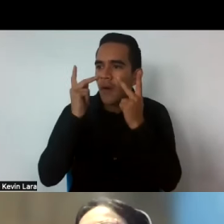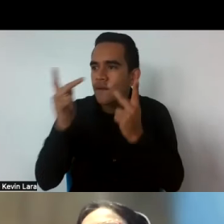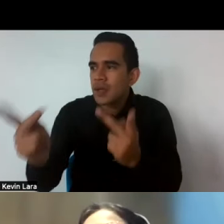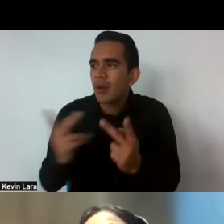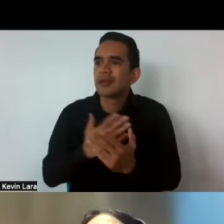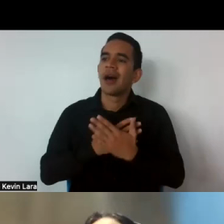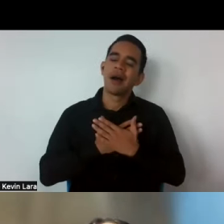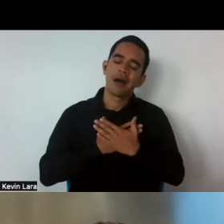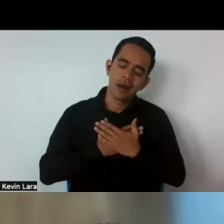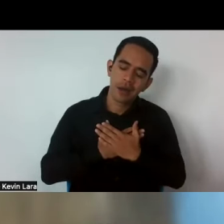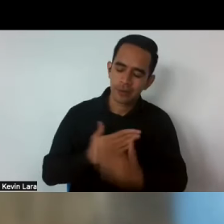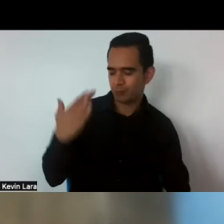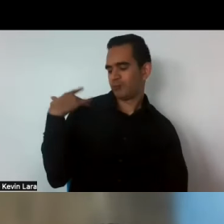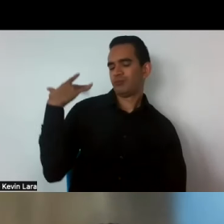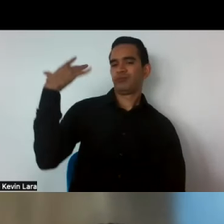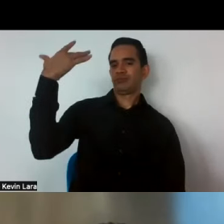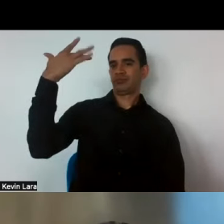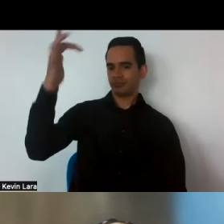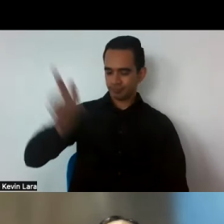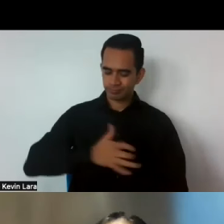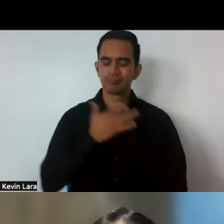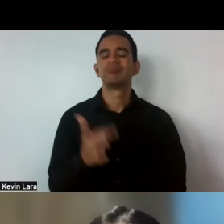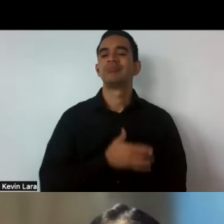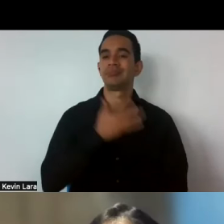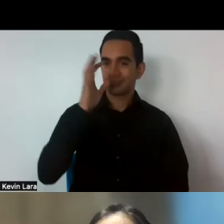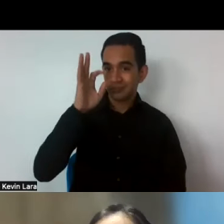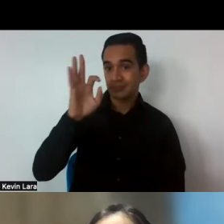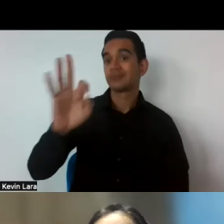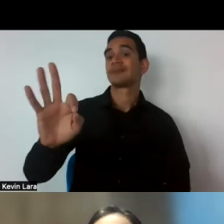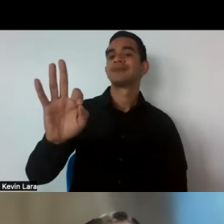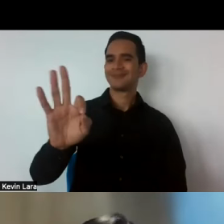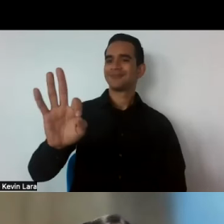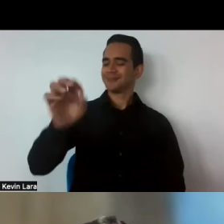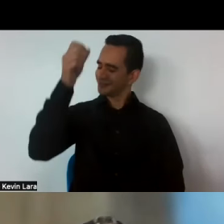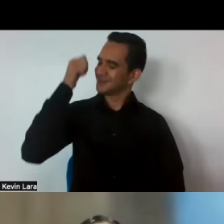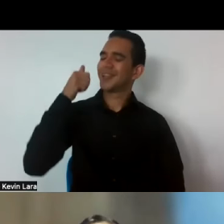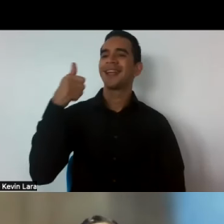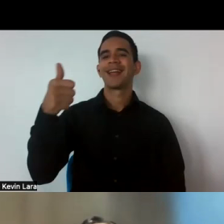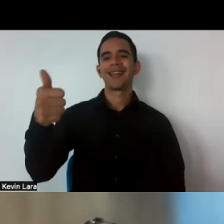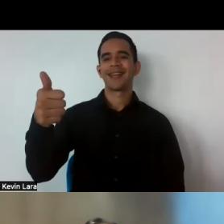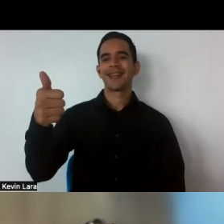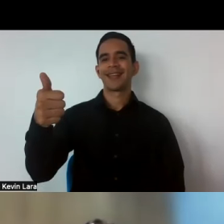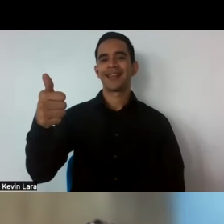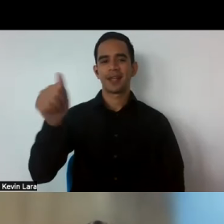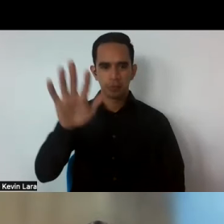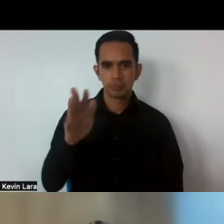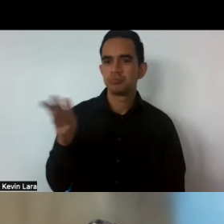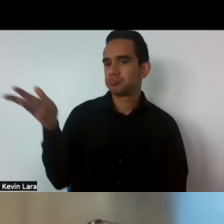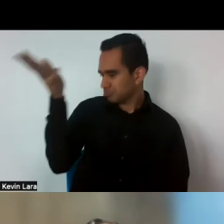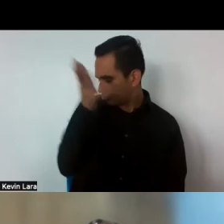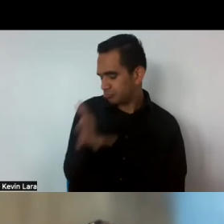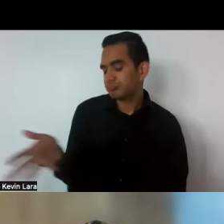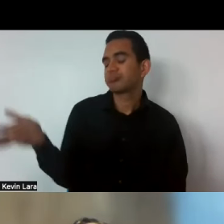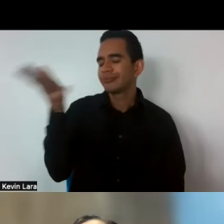hace sentir agradable. Pero también, que por lo general estas emociones asociadas al